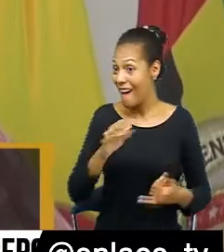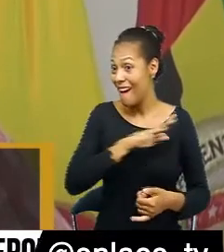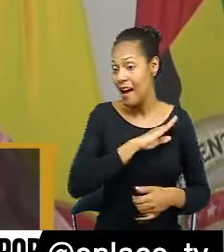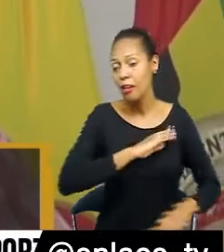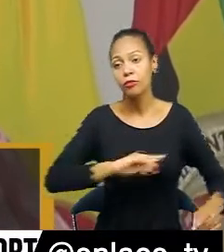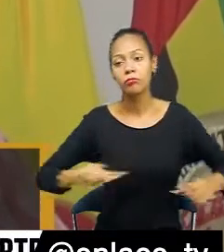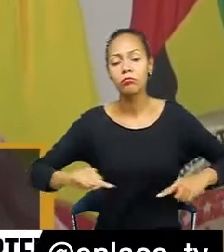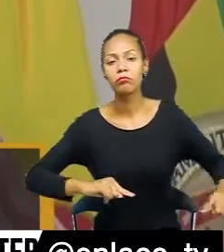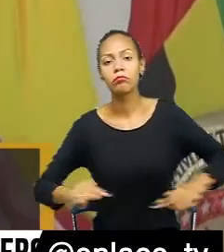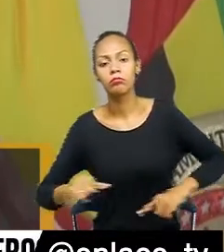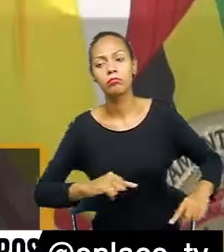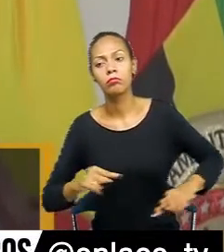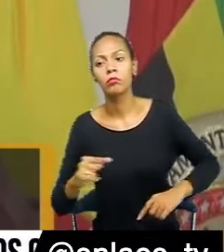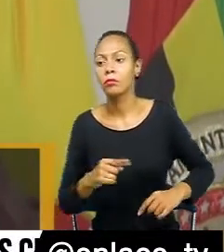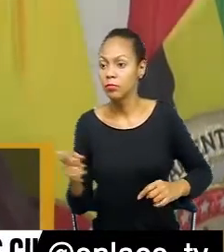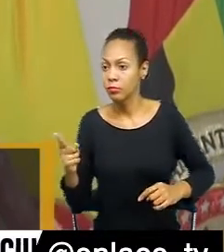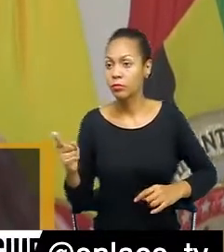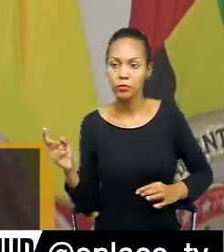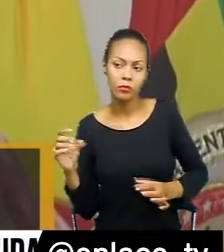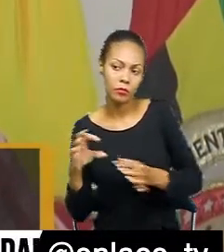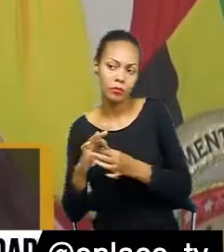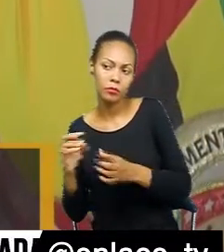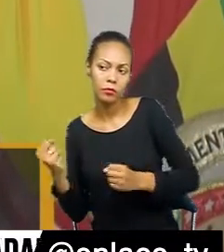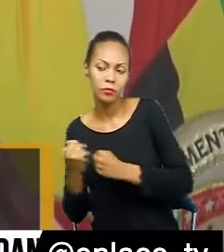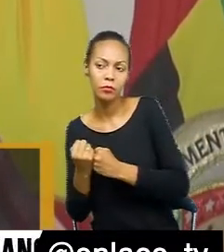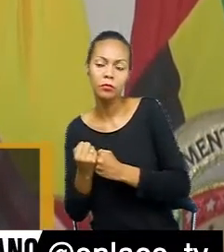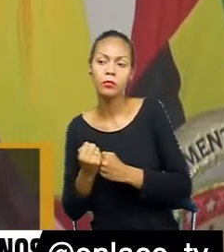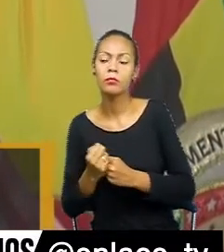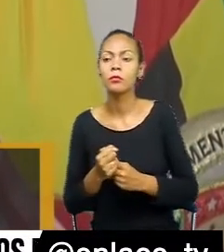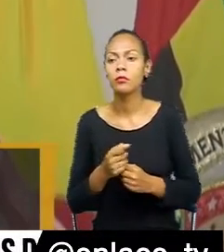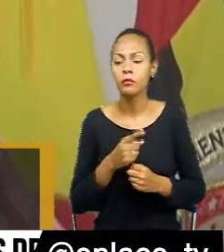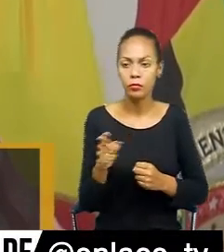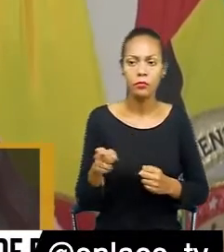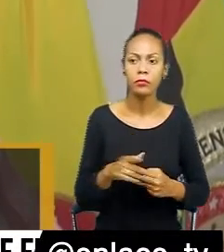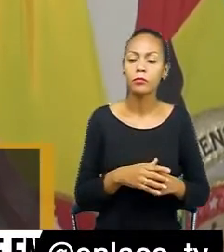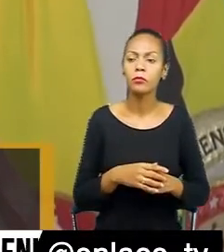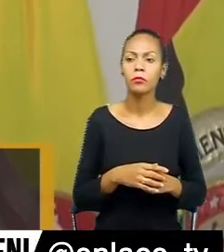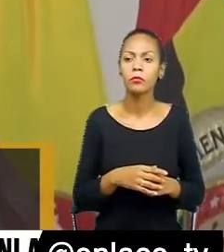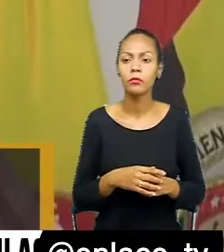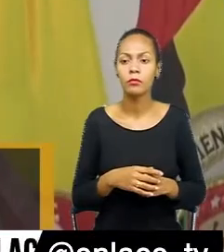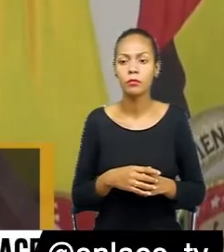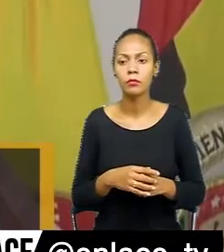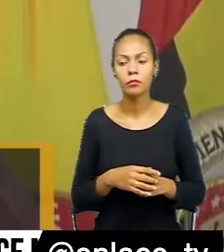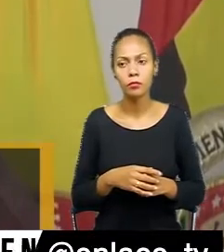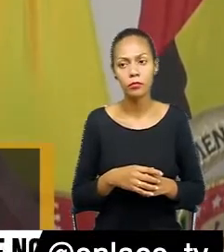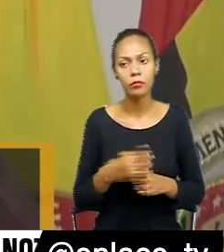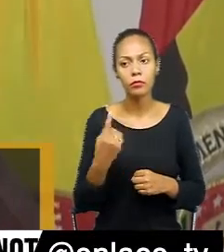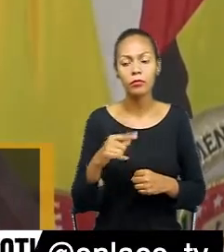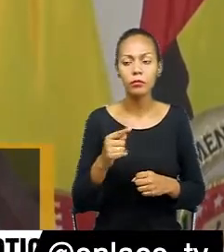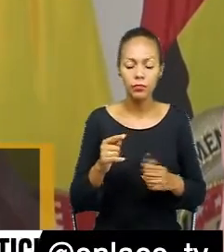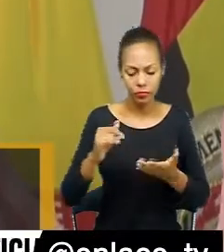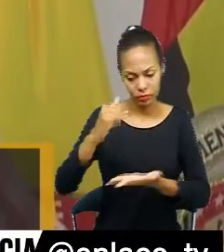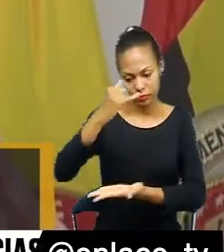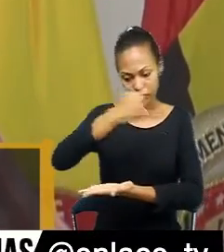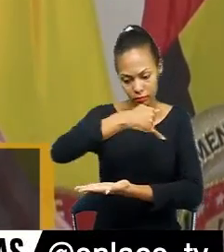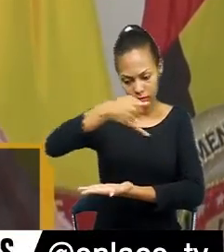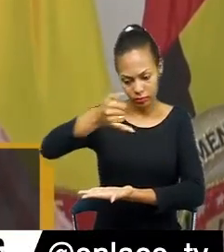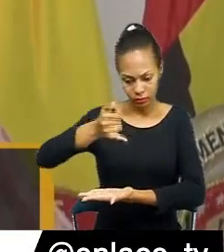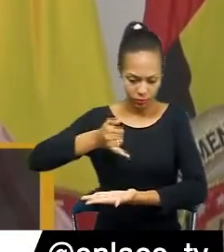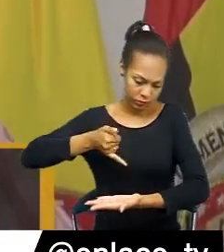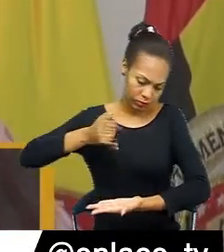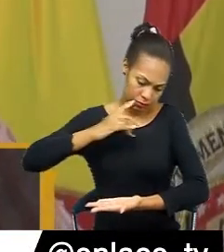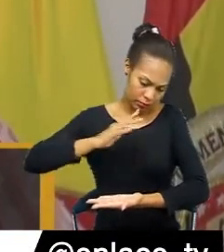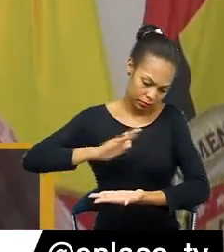Venimos trabajando de la mano de la Alcaldía Municipal y de la Corporación Mixta de Turismo en lo que es el diseño y en lo que es